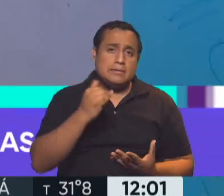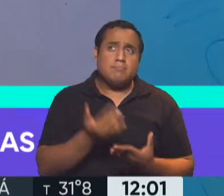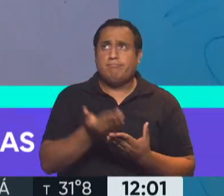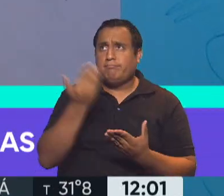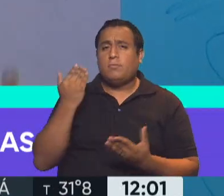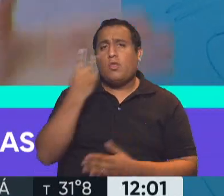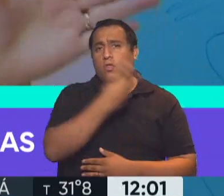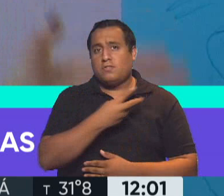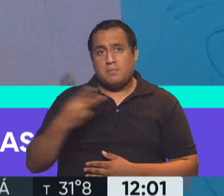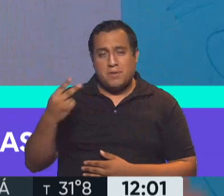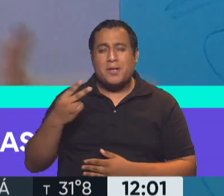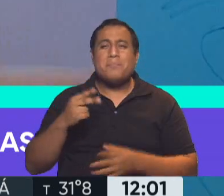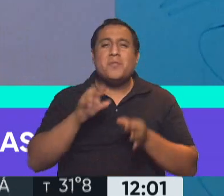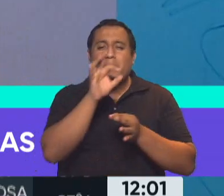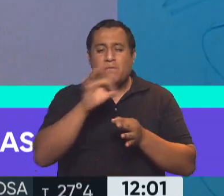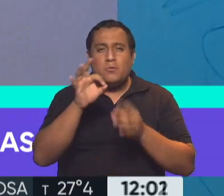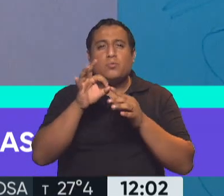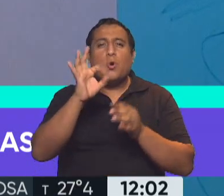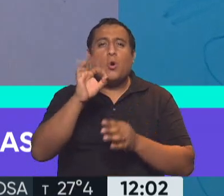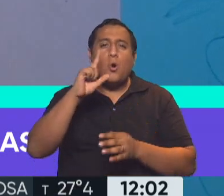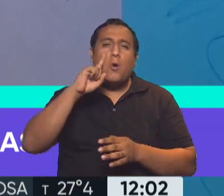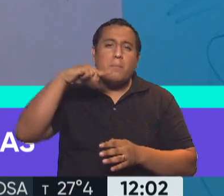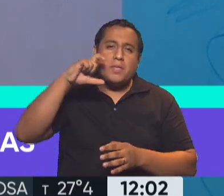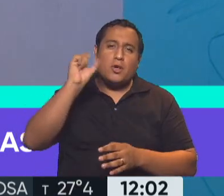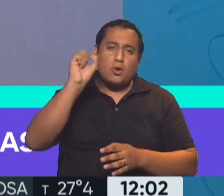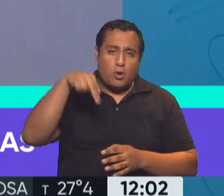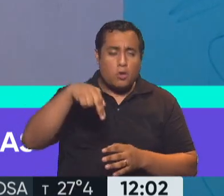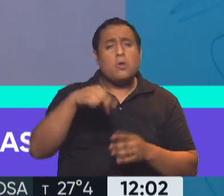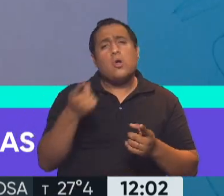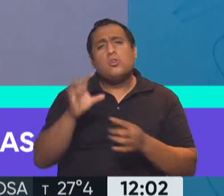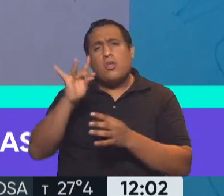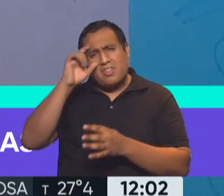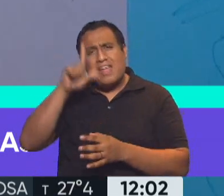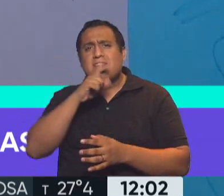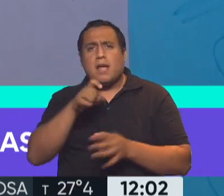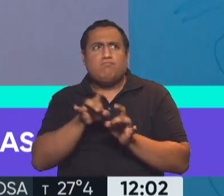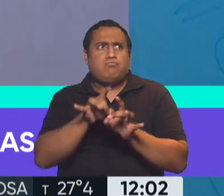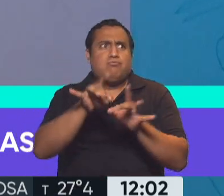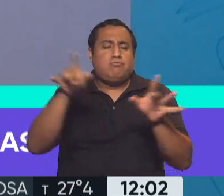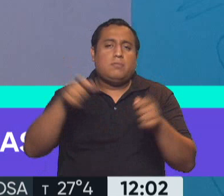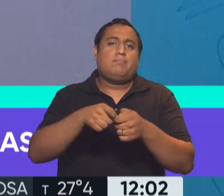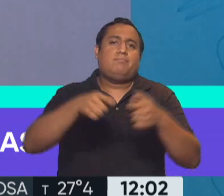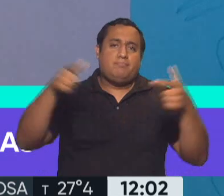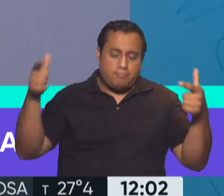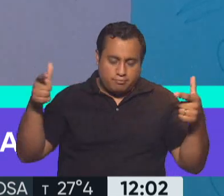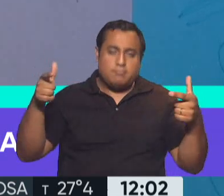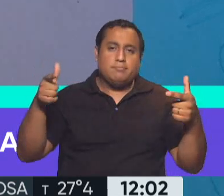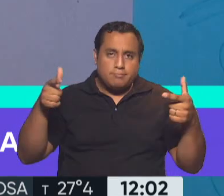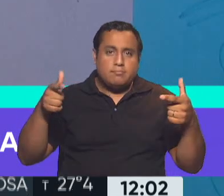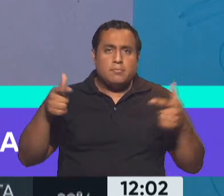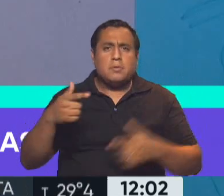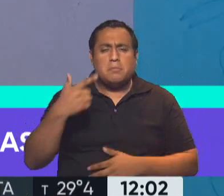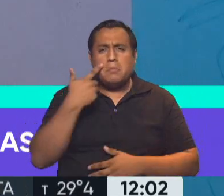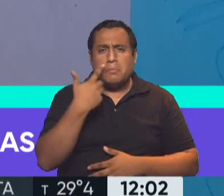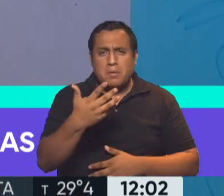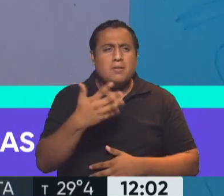en nuestro país la variante Omicron y la variante Delta causaron un aumento exponencial de los casos por coronavirus. Podemos ver las